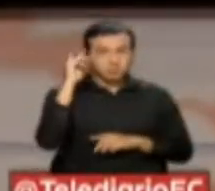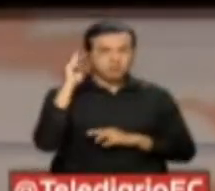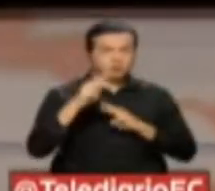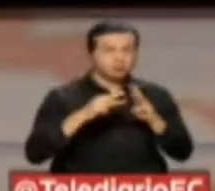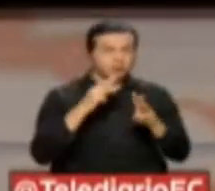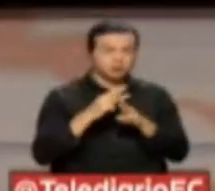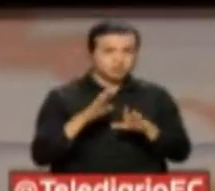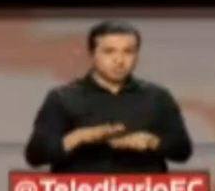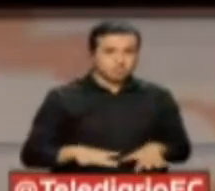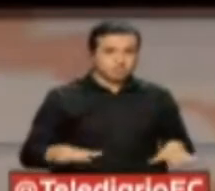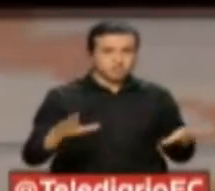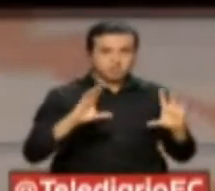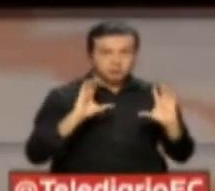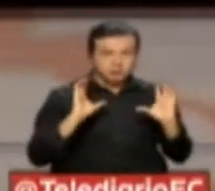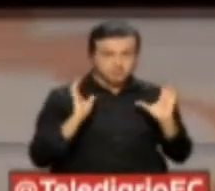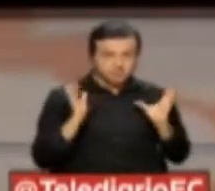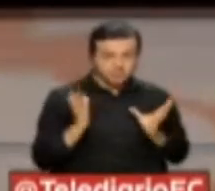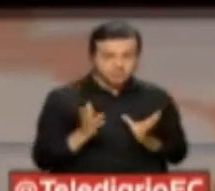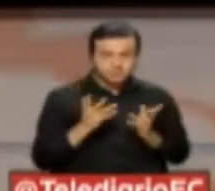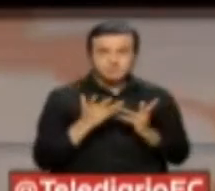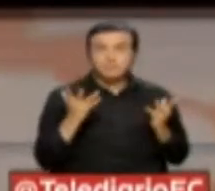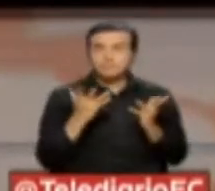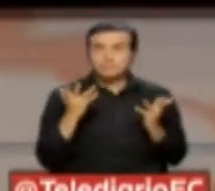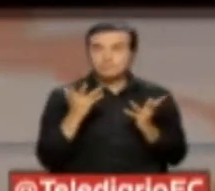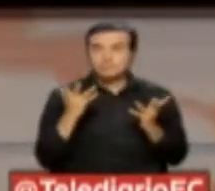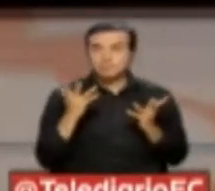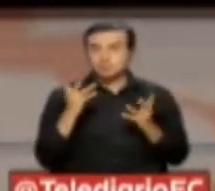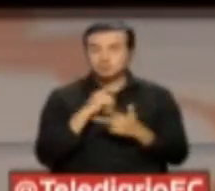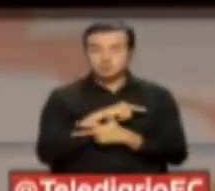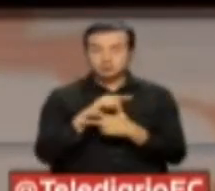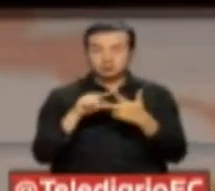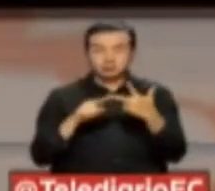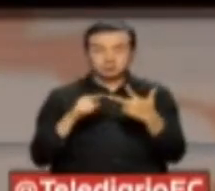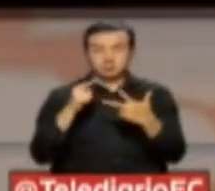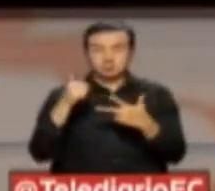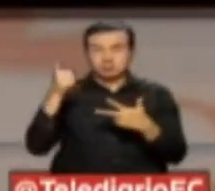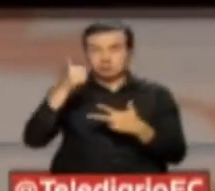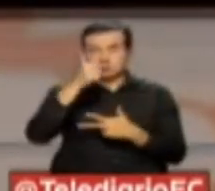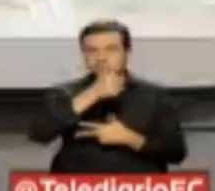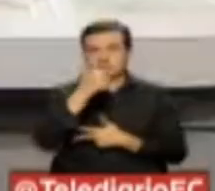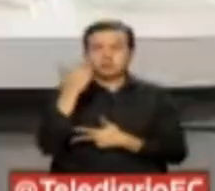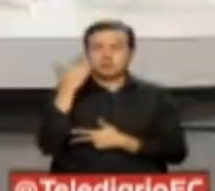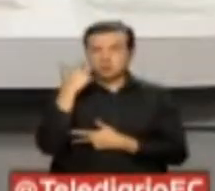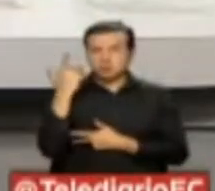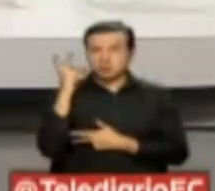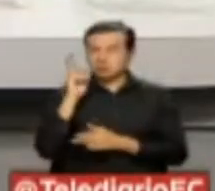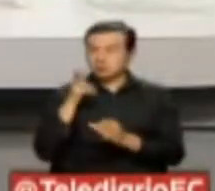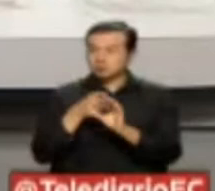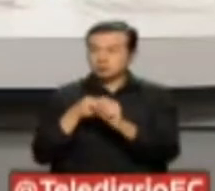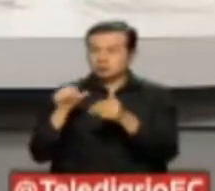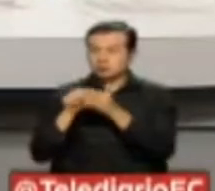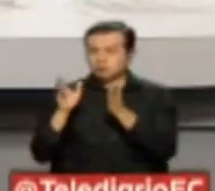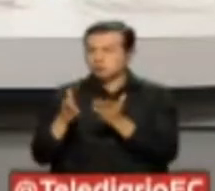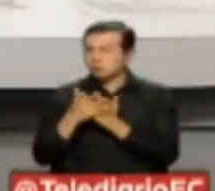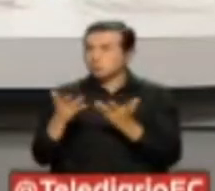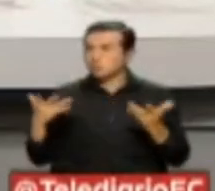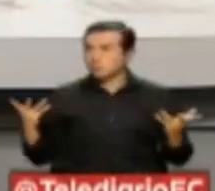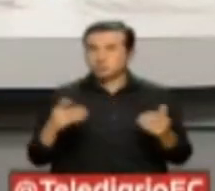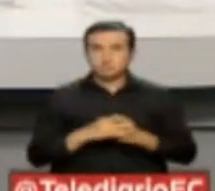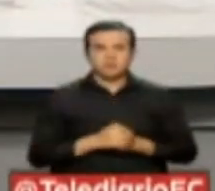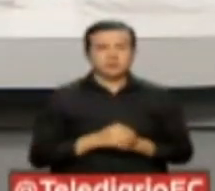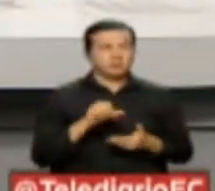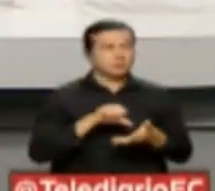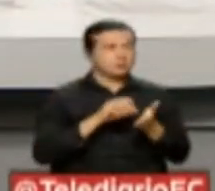el mundo se sale de lo que significa la trilogía de separación de poderes a canalizar la participación ciudadana y la participación